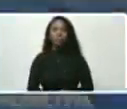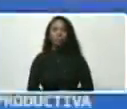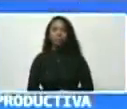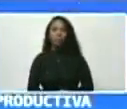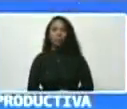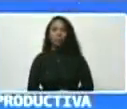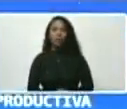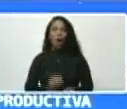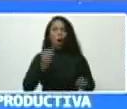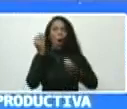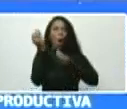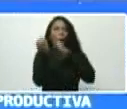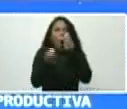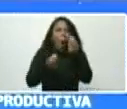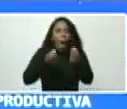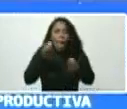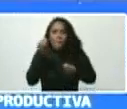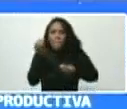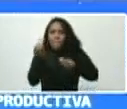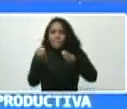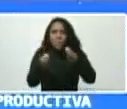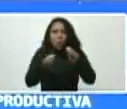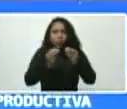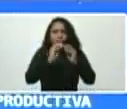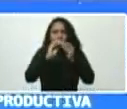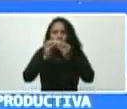de cómo van haciendo